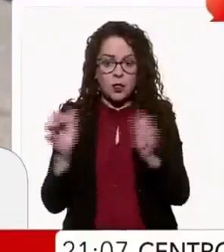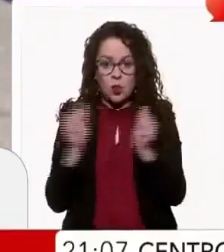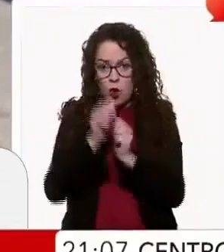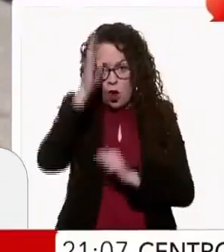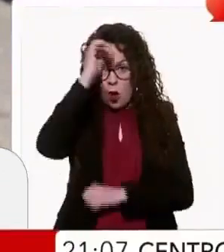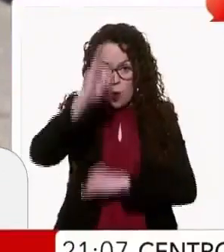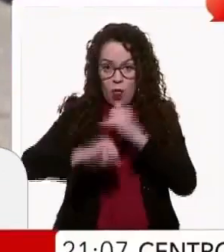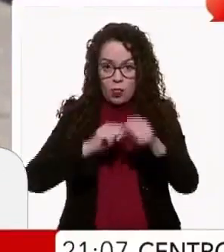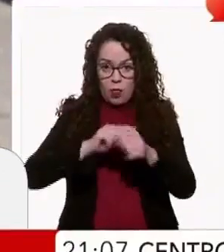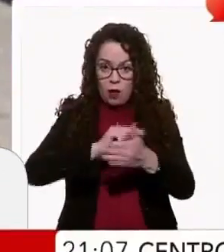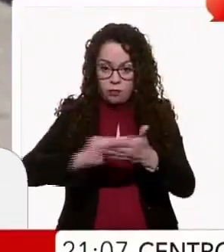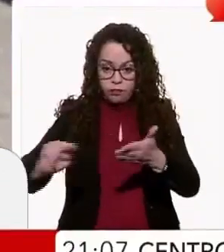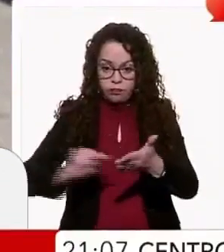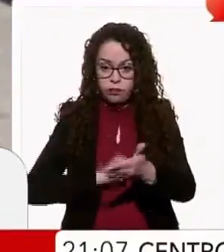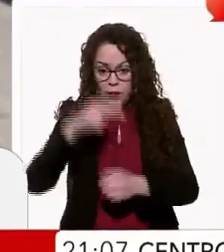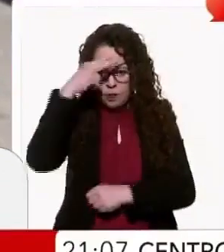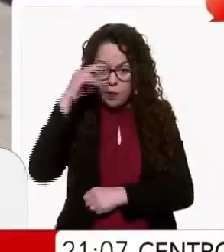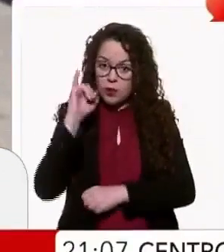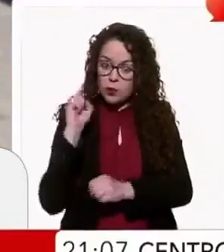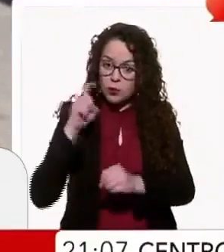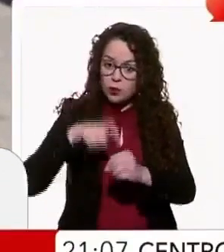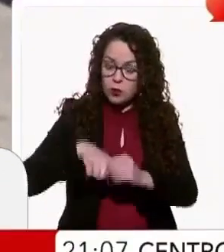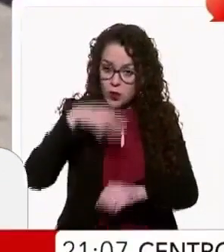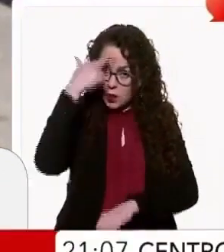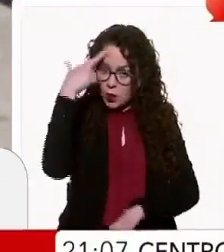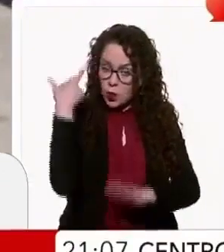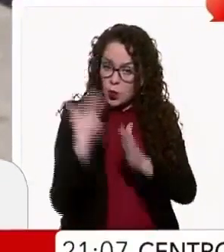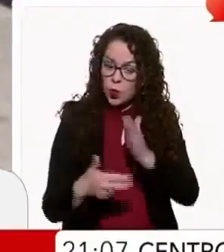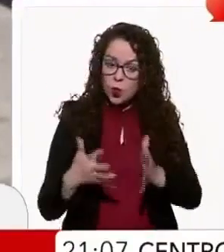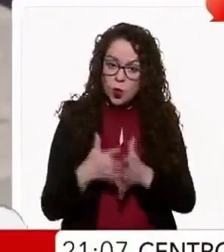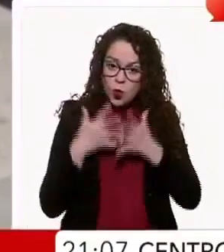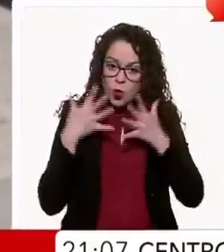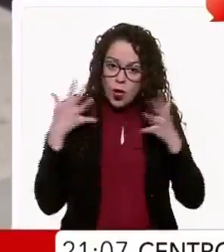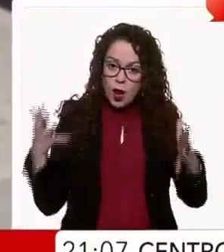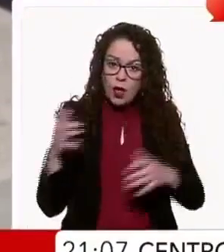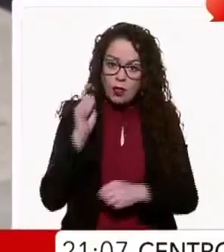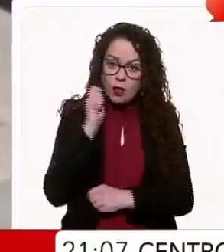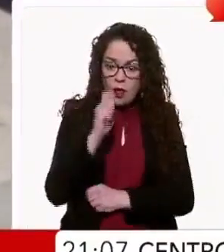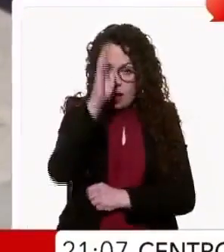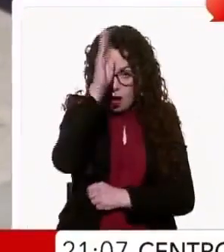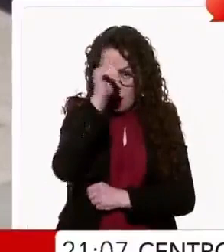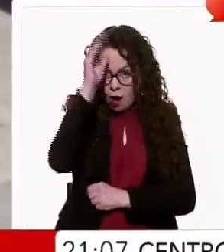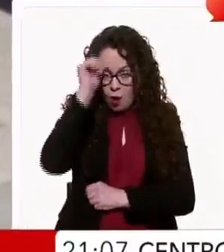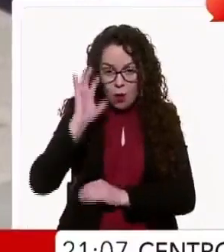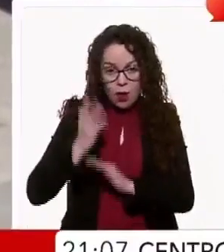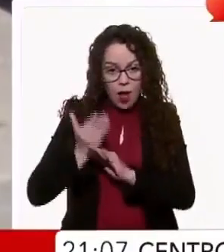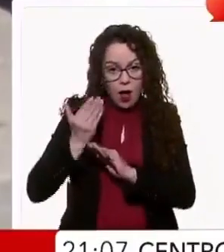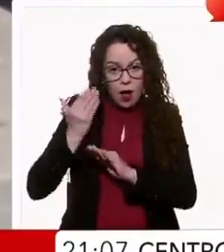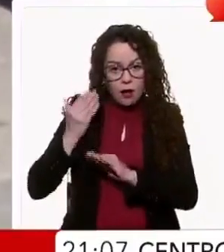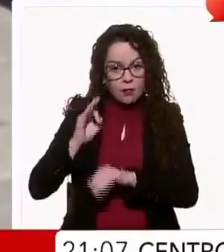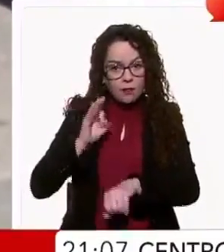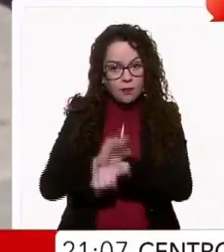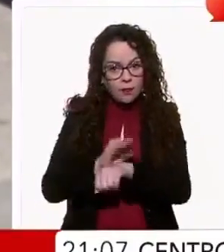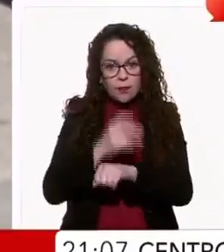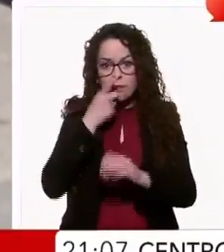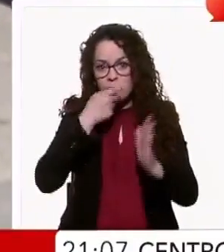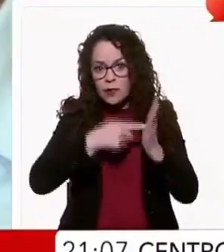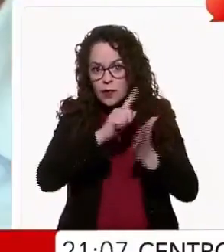válidos que México ha suscrito, violando así lo establecido en dichos convenios que tienen respaldo